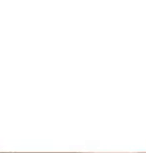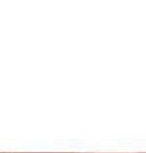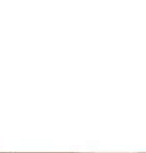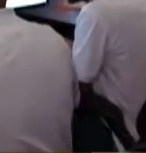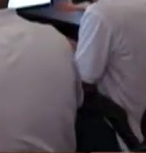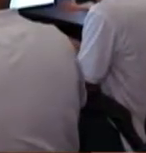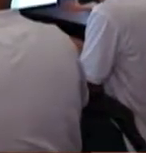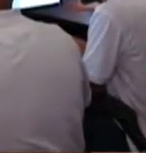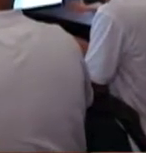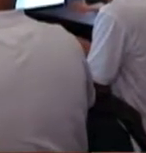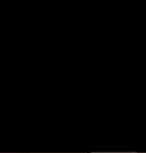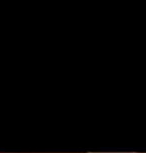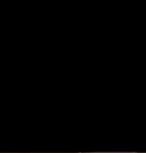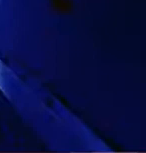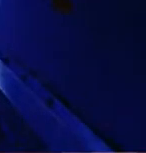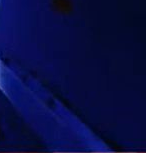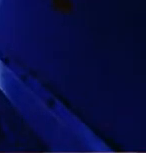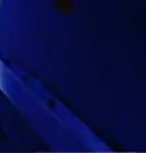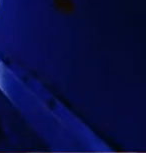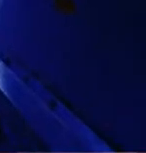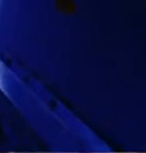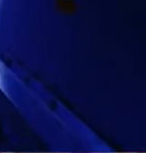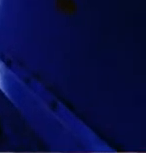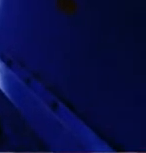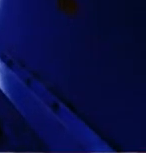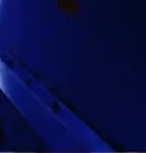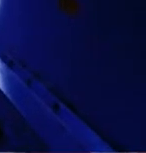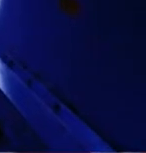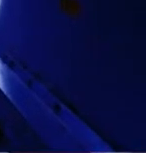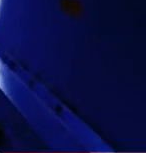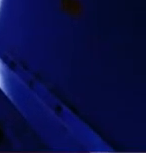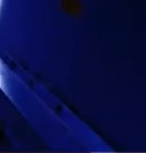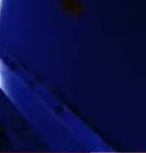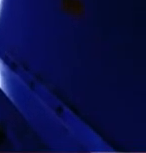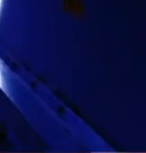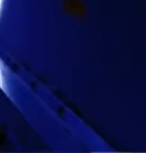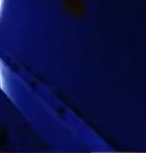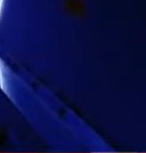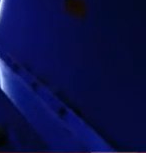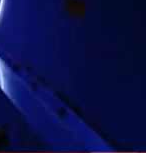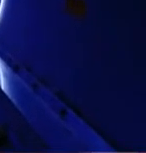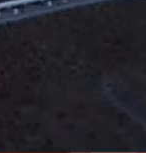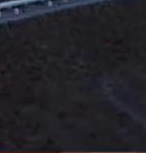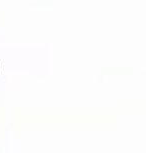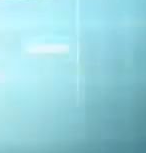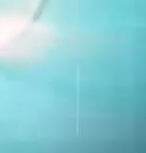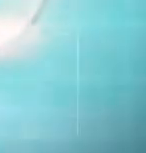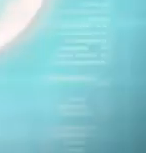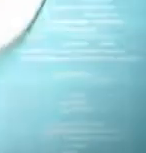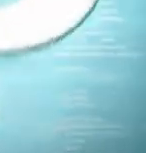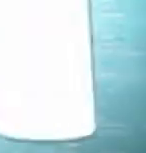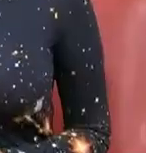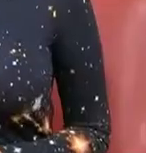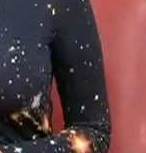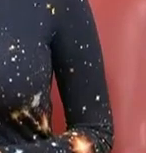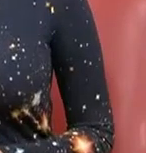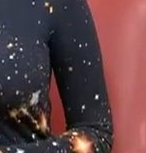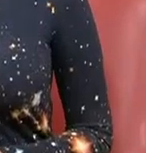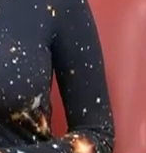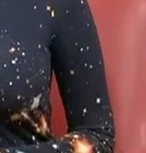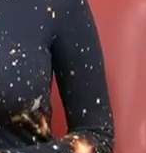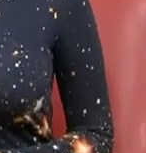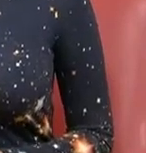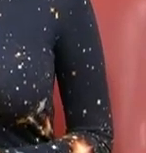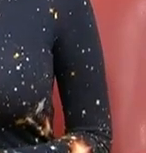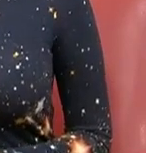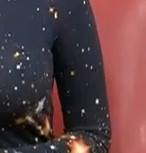1200 kilómetros por hora y sería el primer vehículo terrestre de pasajeros que alcance velocidades supersónicas.